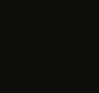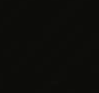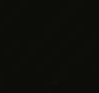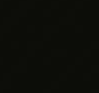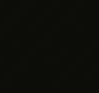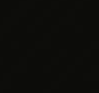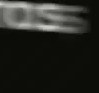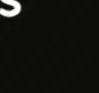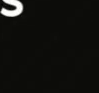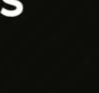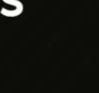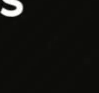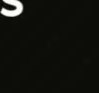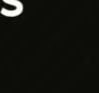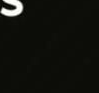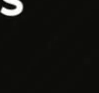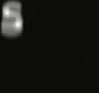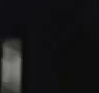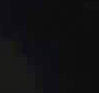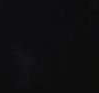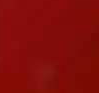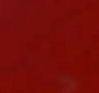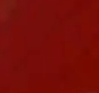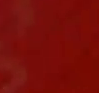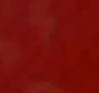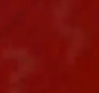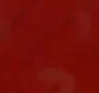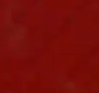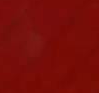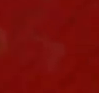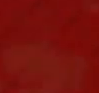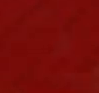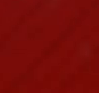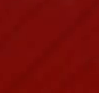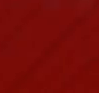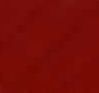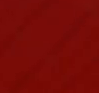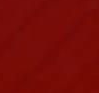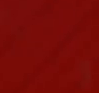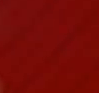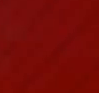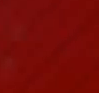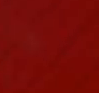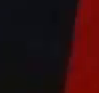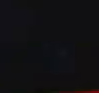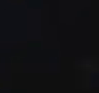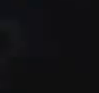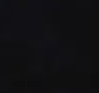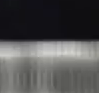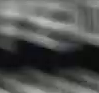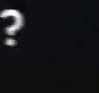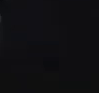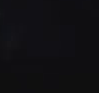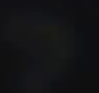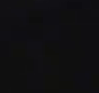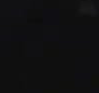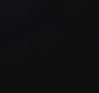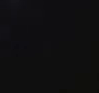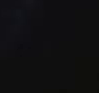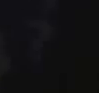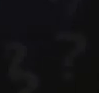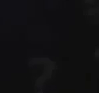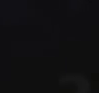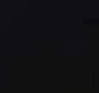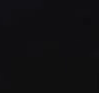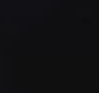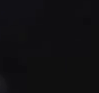Pregúntanos lo que sea y nosotros te responderemos. ¿Cuáles son los tipos de contratos laborales? ¿Qué debo hacer para reclamar mi